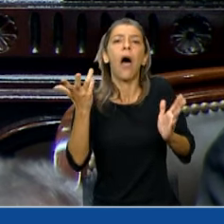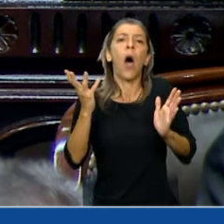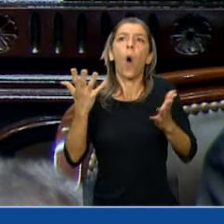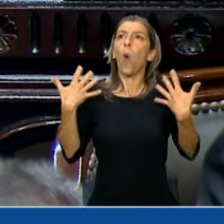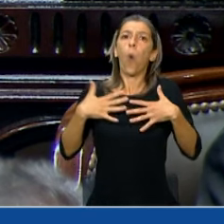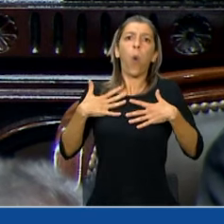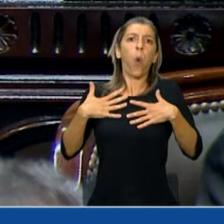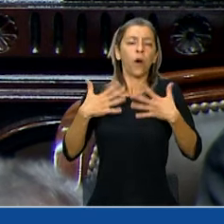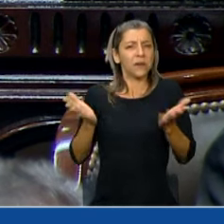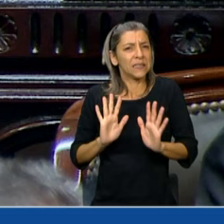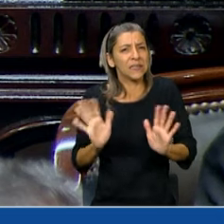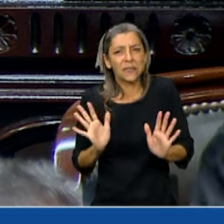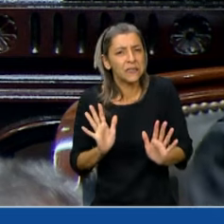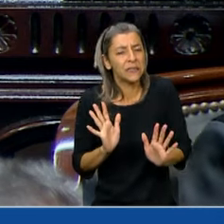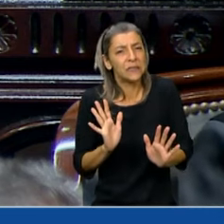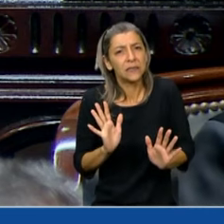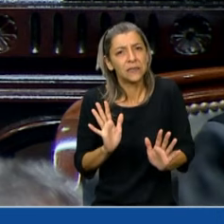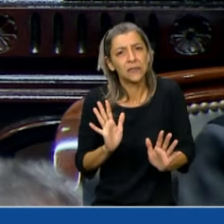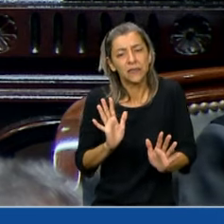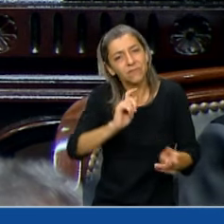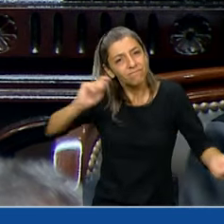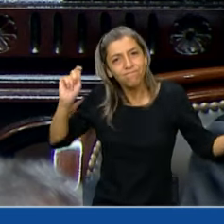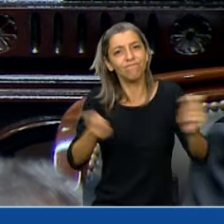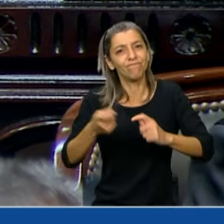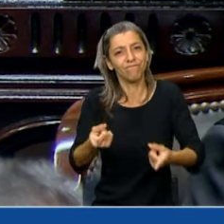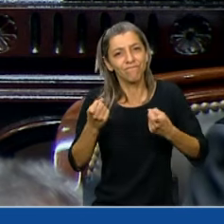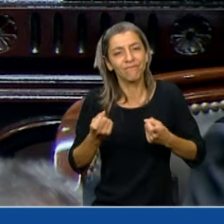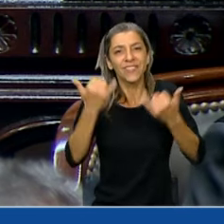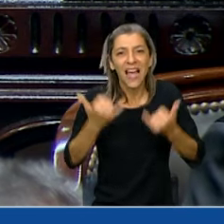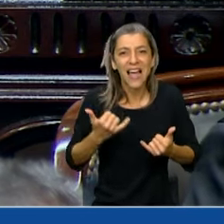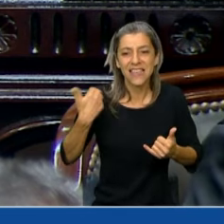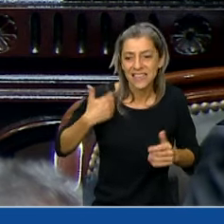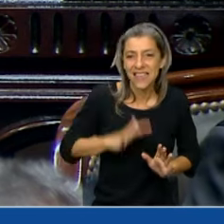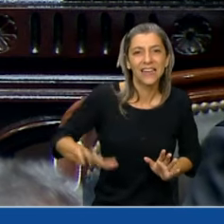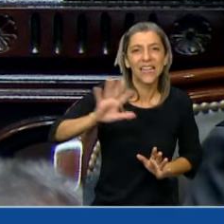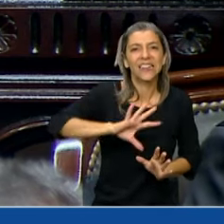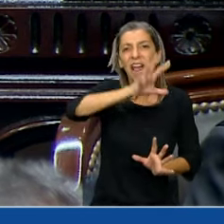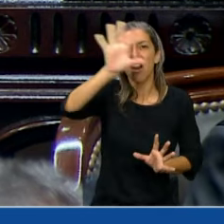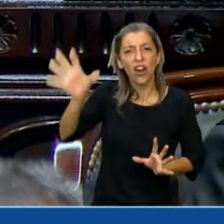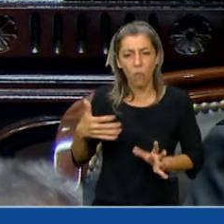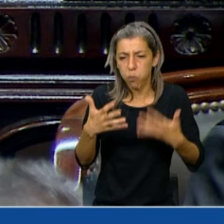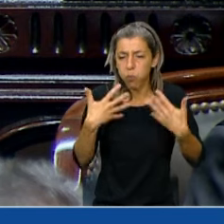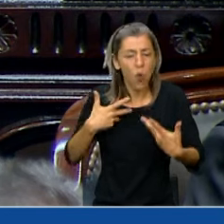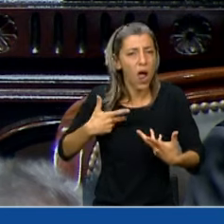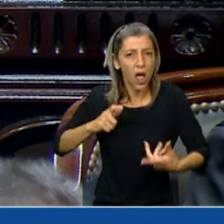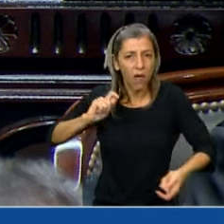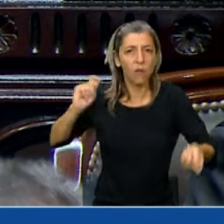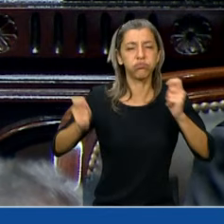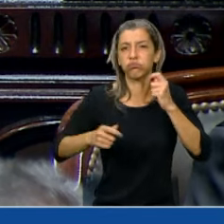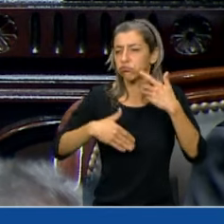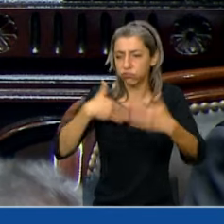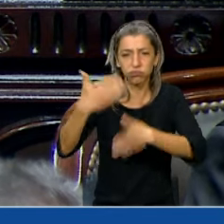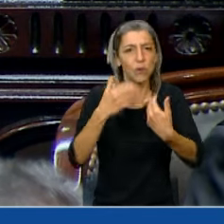existen áreas en nuestro país que tienen un potencial enorme de crecimiento la energía por ejemplo no solo fósil sino